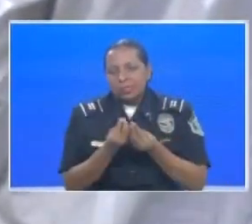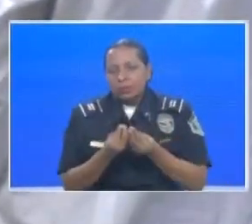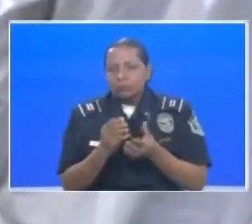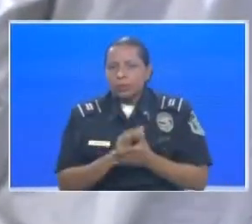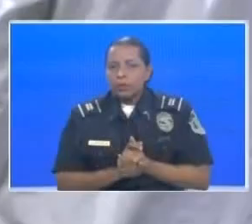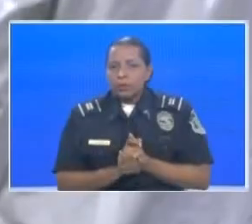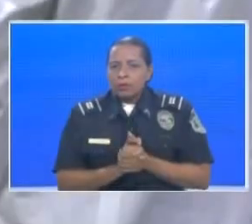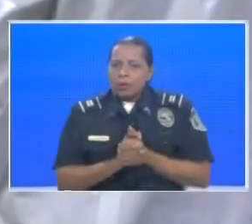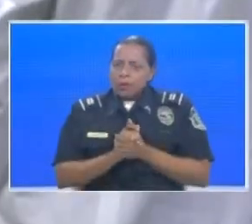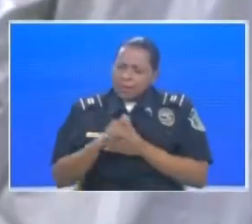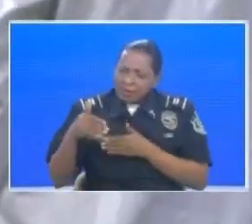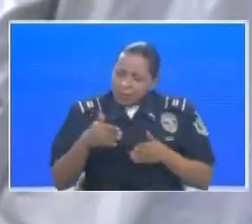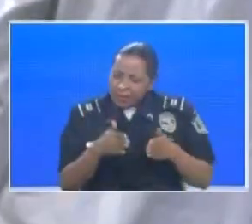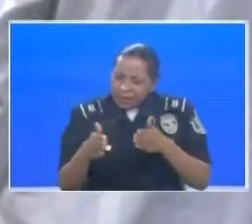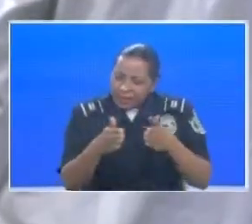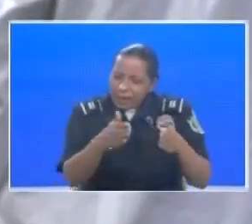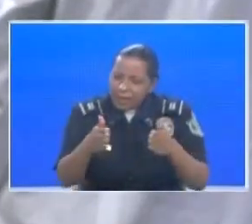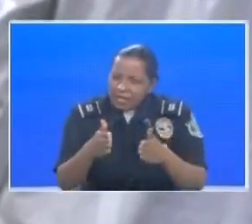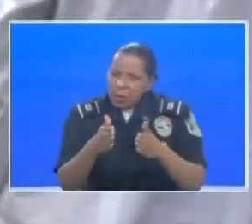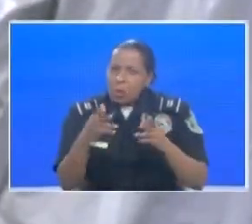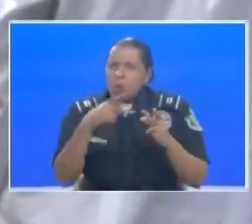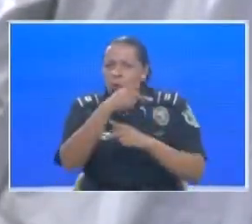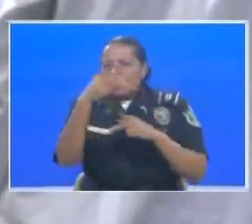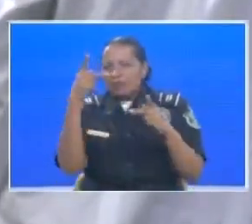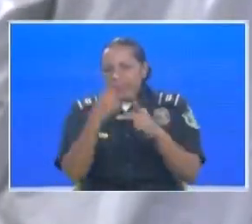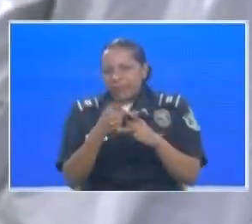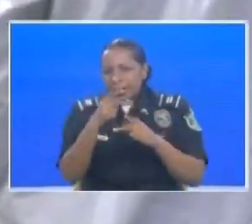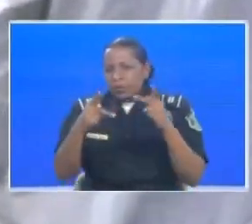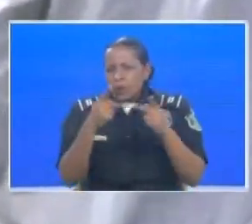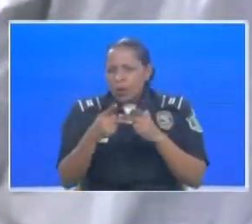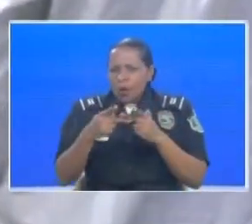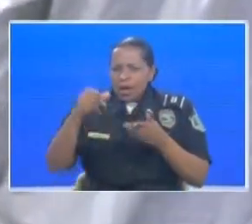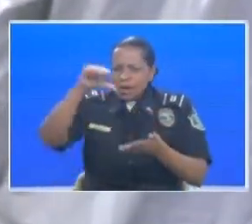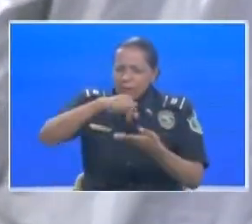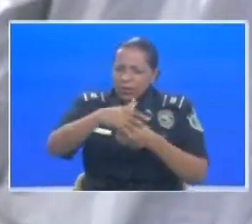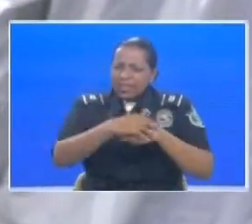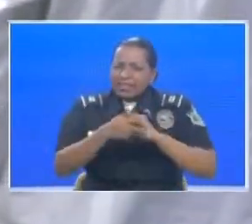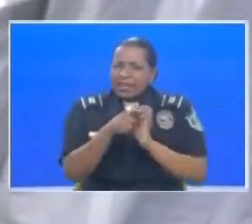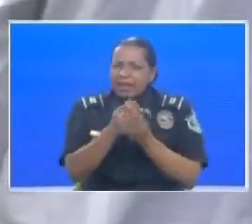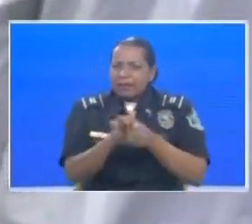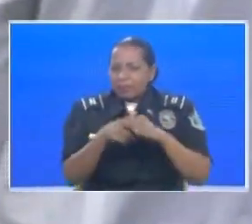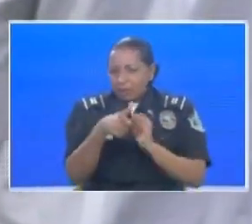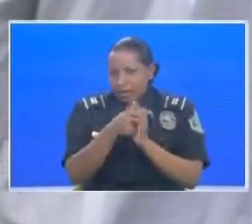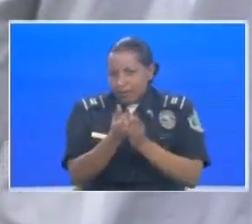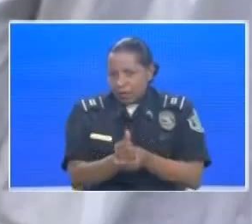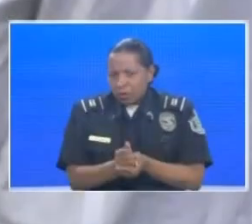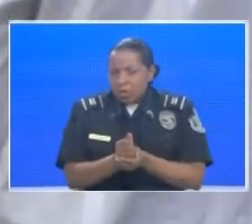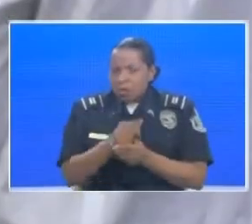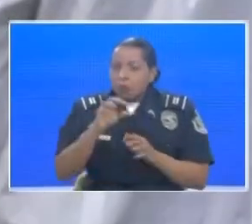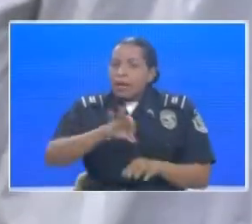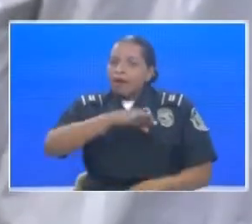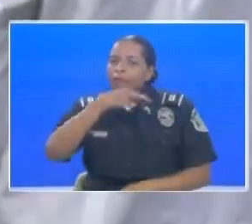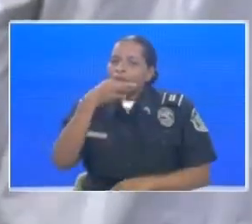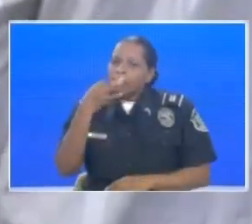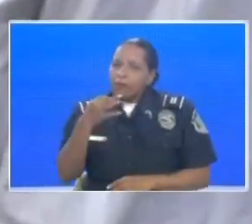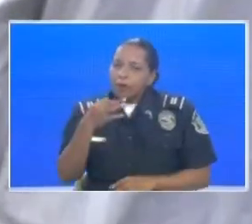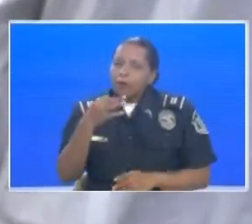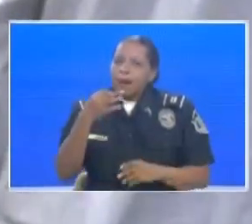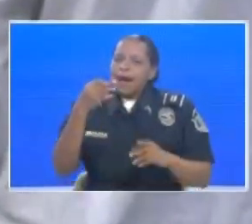a ir por el camino correcto. Lavarnos las manos de una manera adecuada,